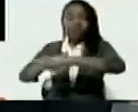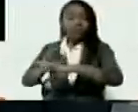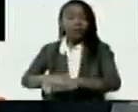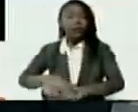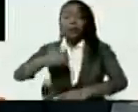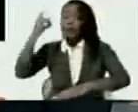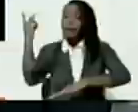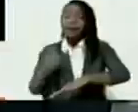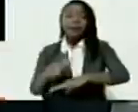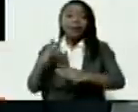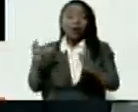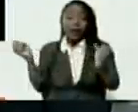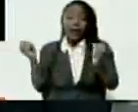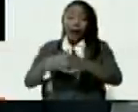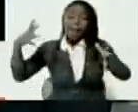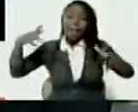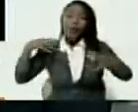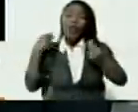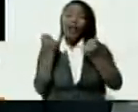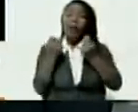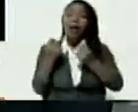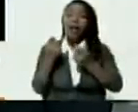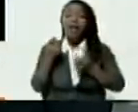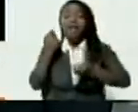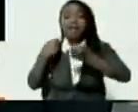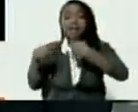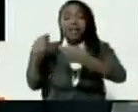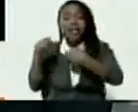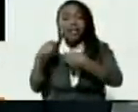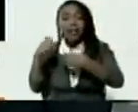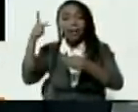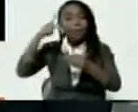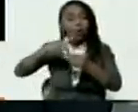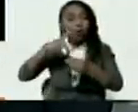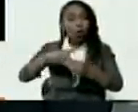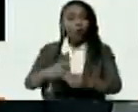en el campo de la economía, las finanzas y el petróleo.